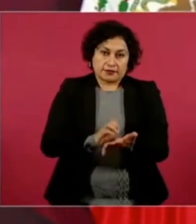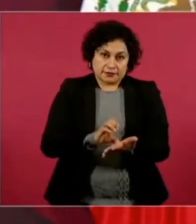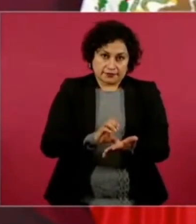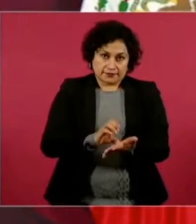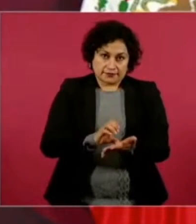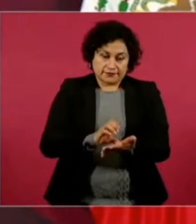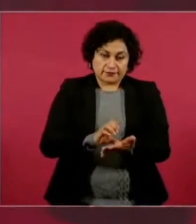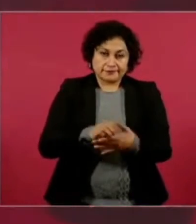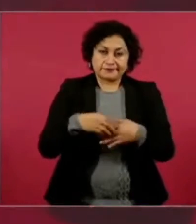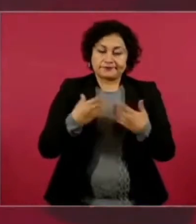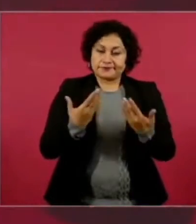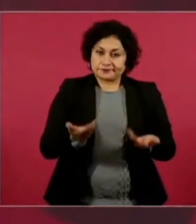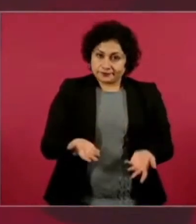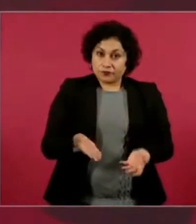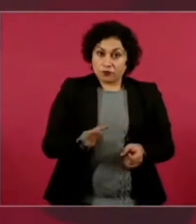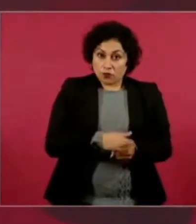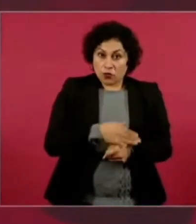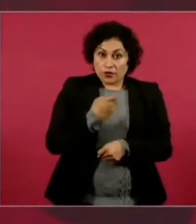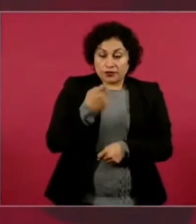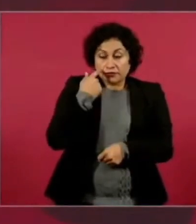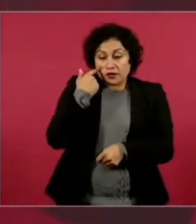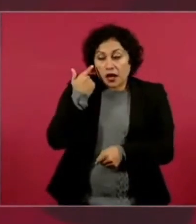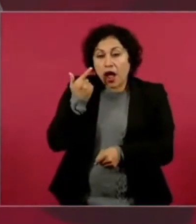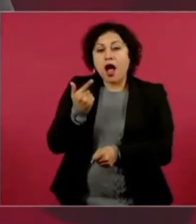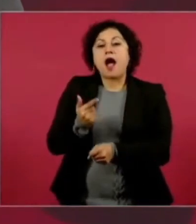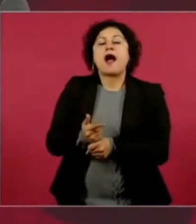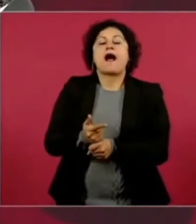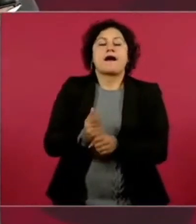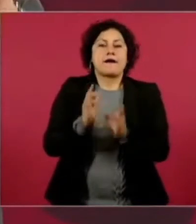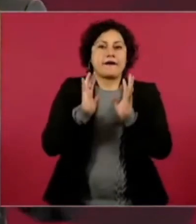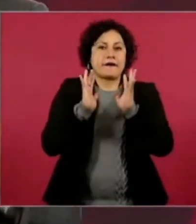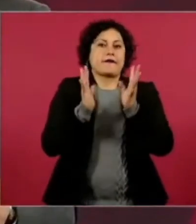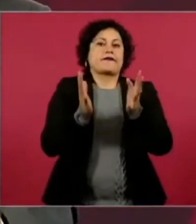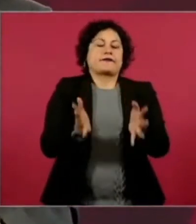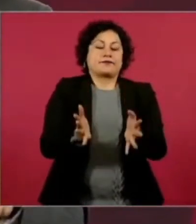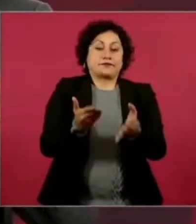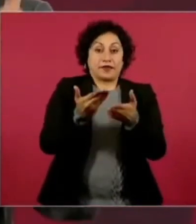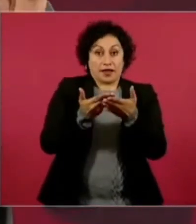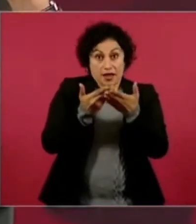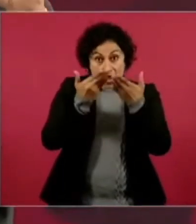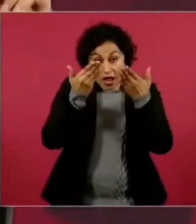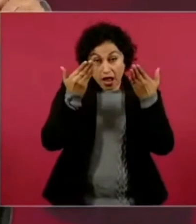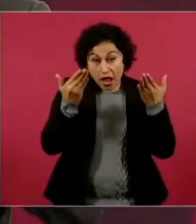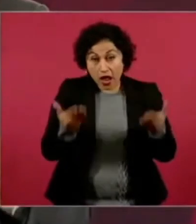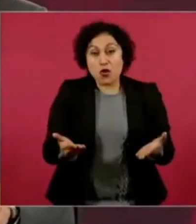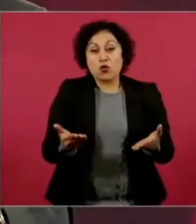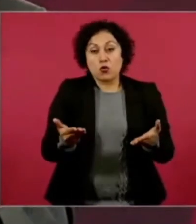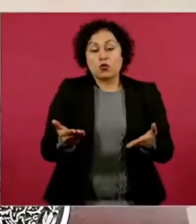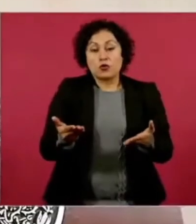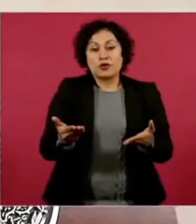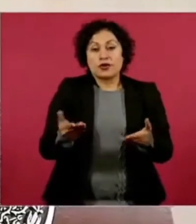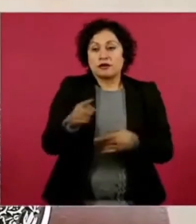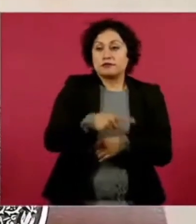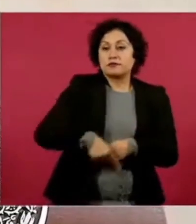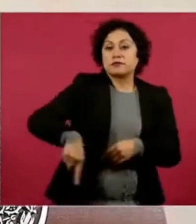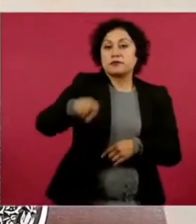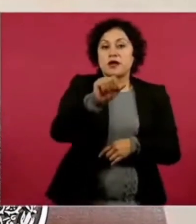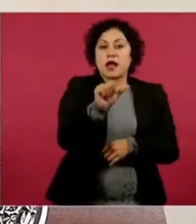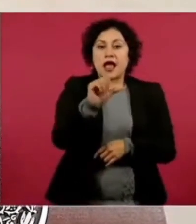Entonces, ahora, con el único organismo de la llamada sociedad civil